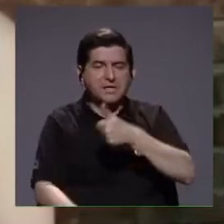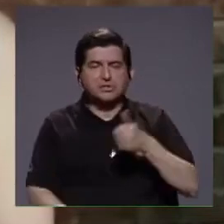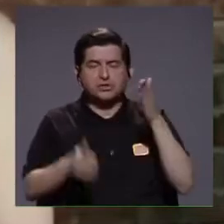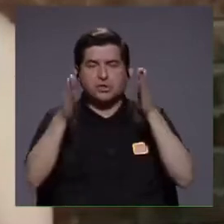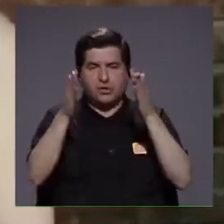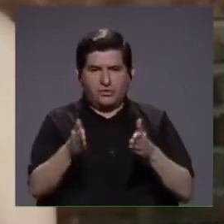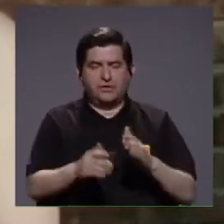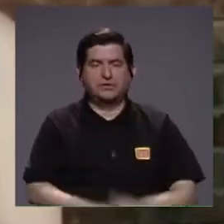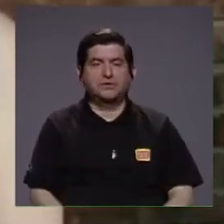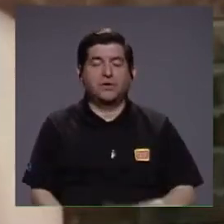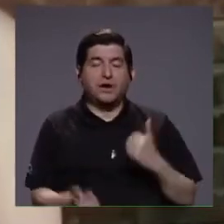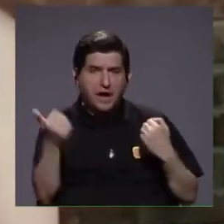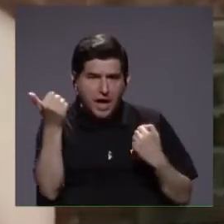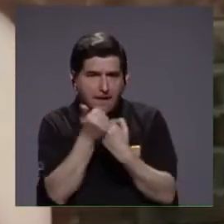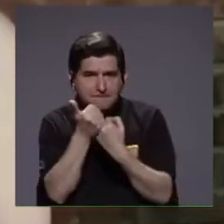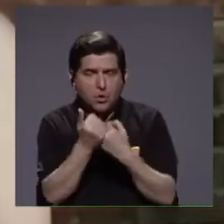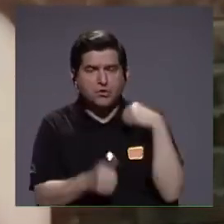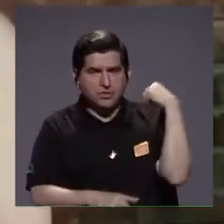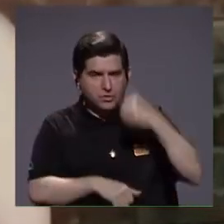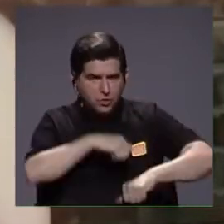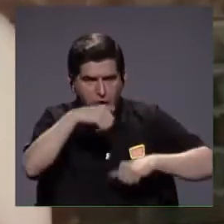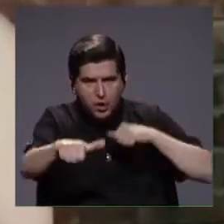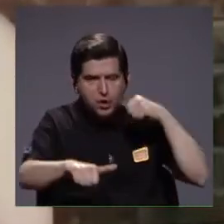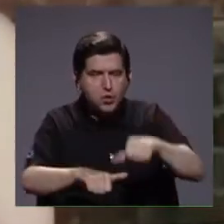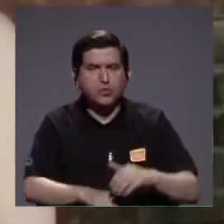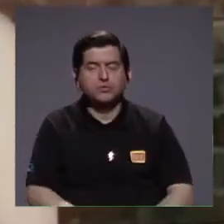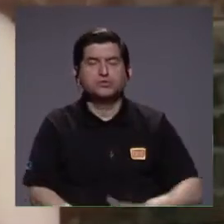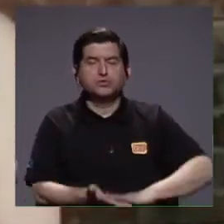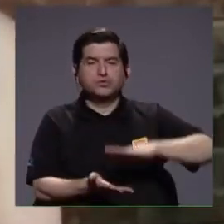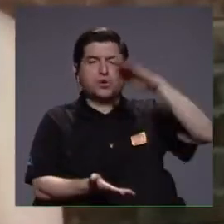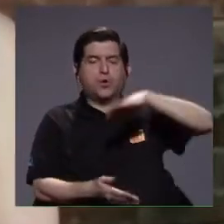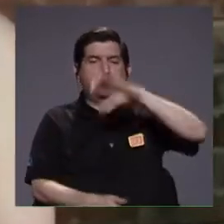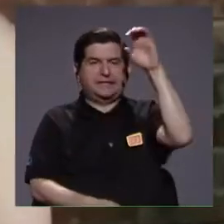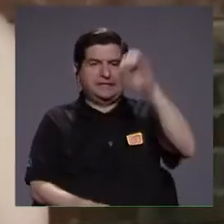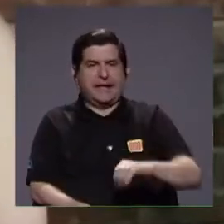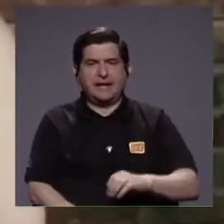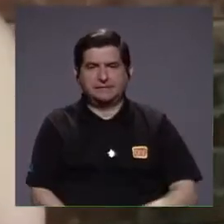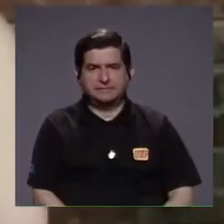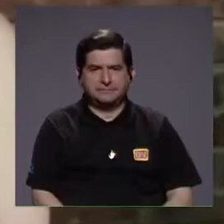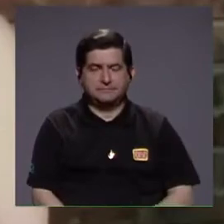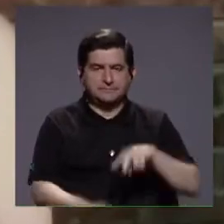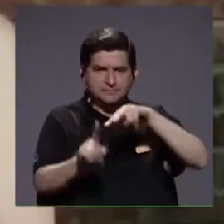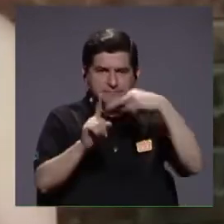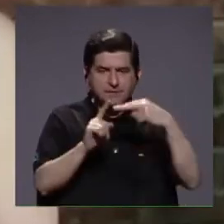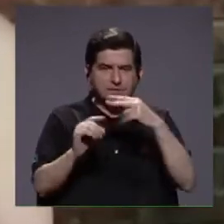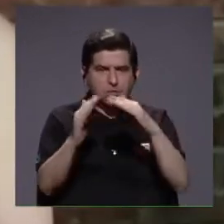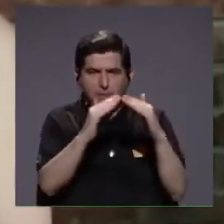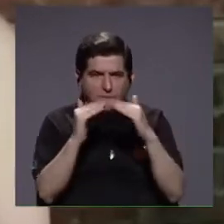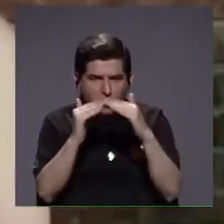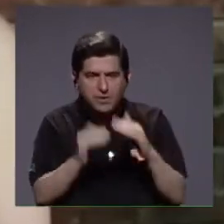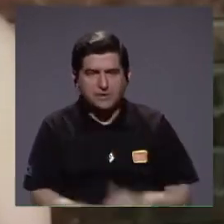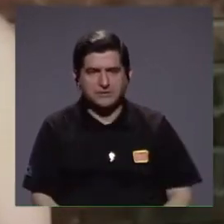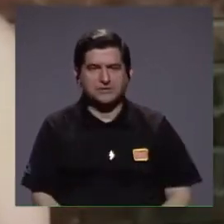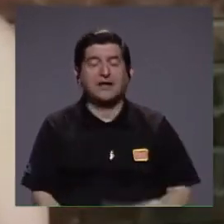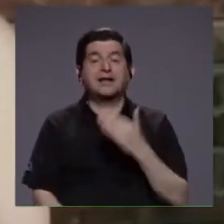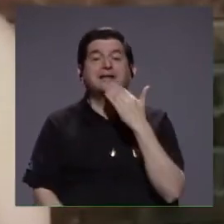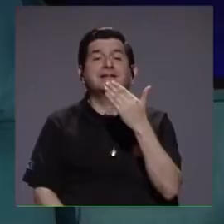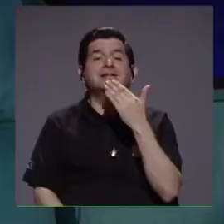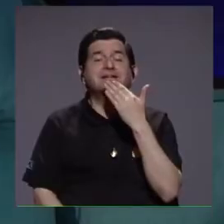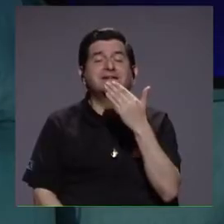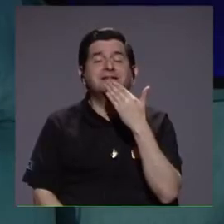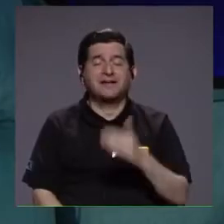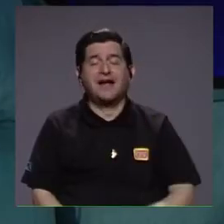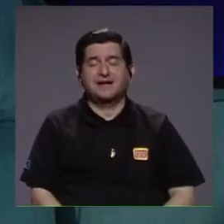gestión como rectora apoyaré y lucharé con ustedes para que aumente ese porcentaje con la visión demográfica y la Muchas